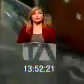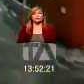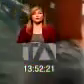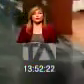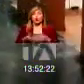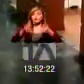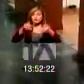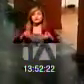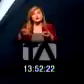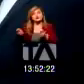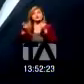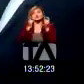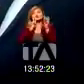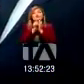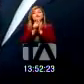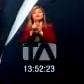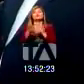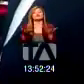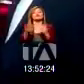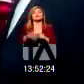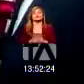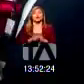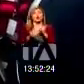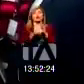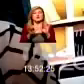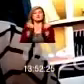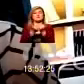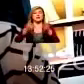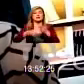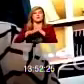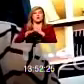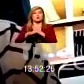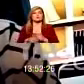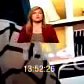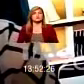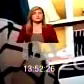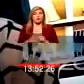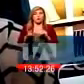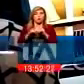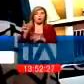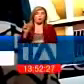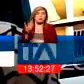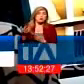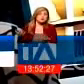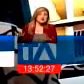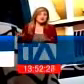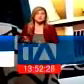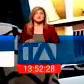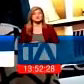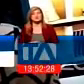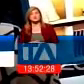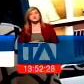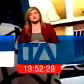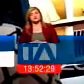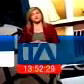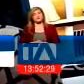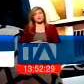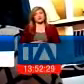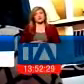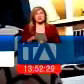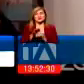forma oficial las denuncias represadas contra legisladores. Porque no los conocemos, si hay algún caso en especial